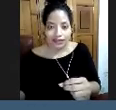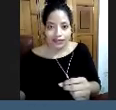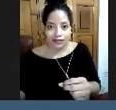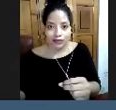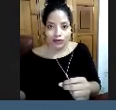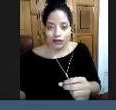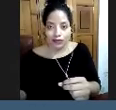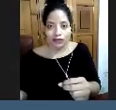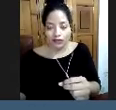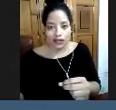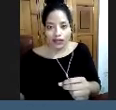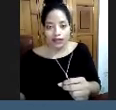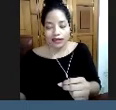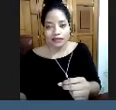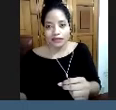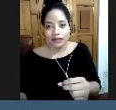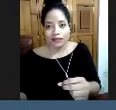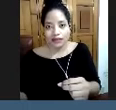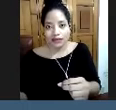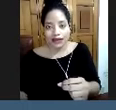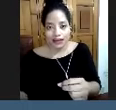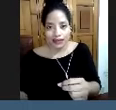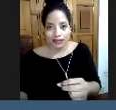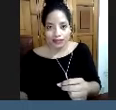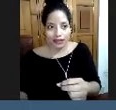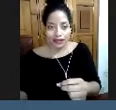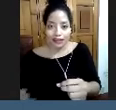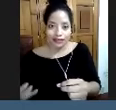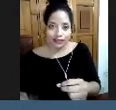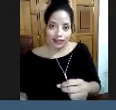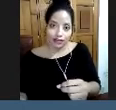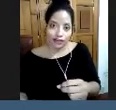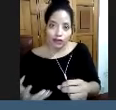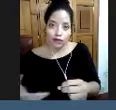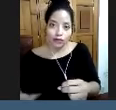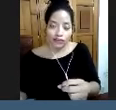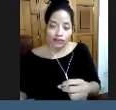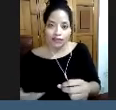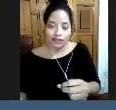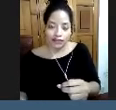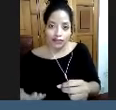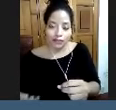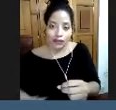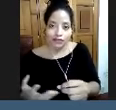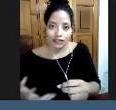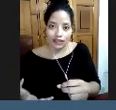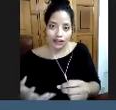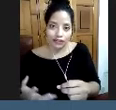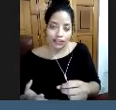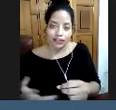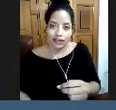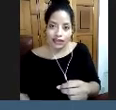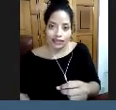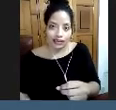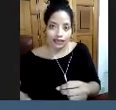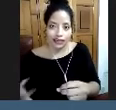en esta aventura, ¿no? Liliana también comentaba el tema del encierro y cómo potencialmente esto le puede afectar a los